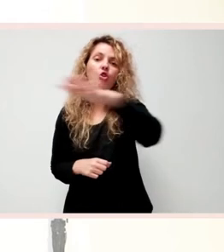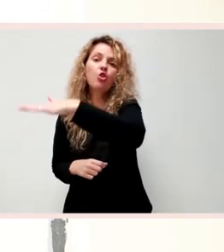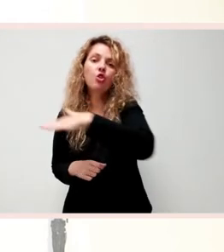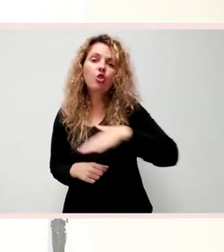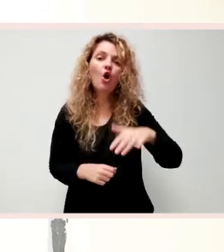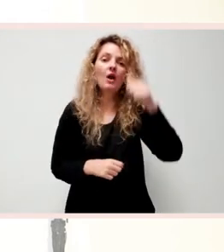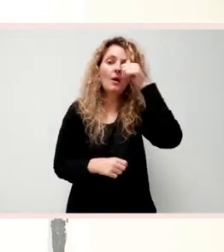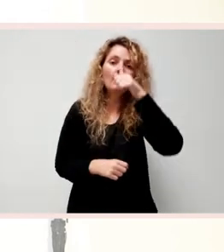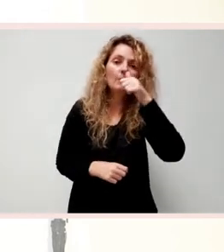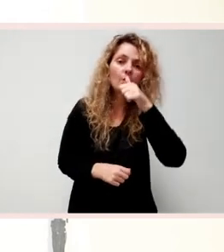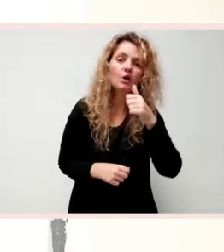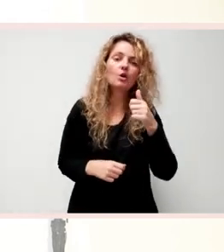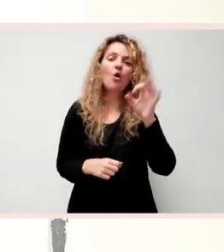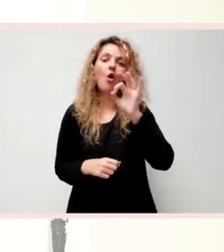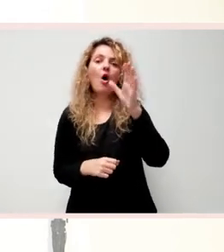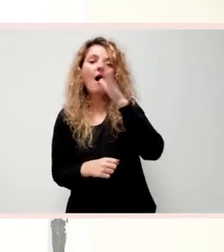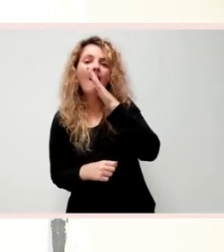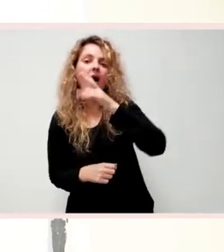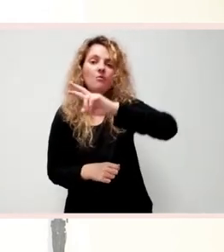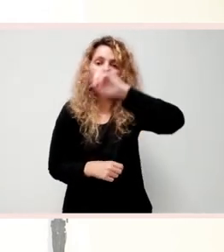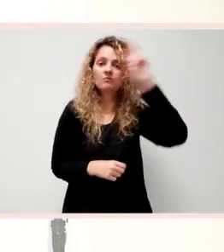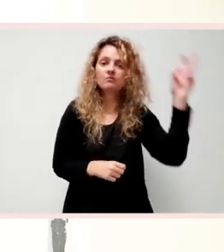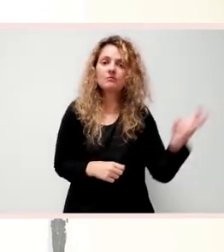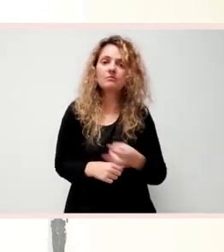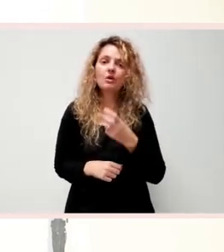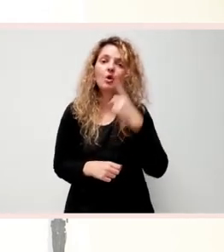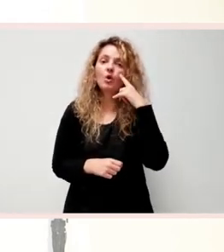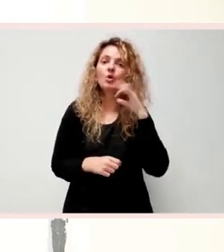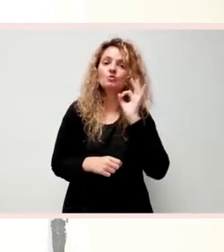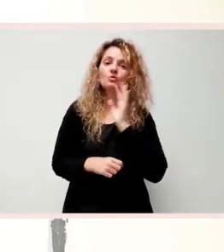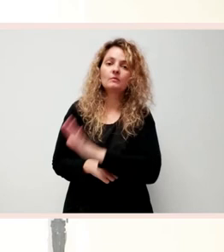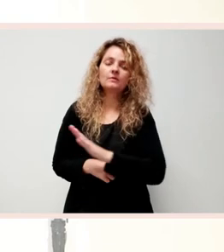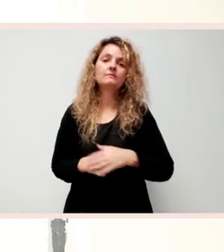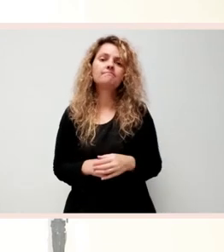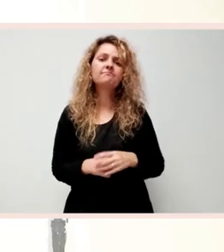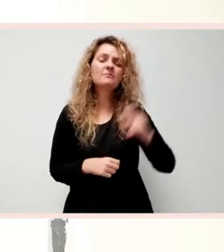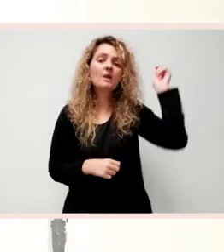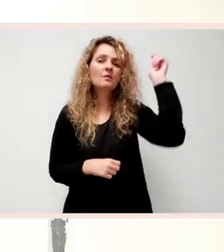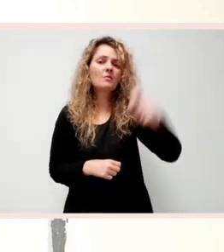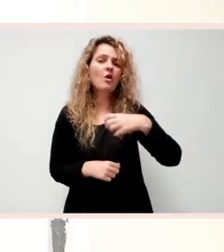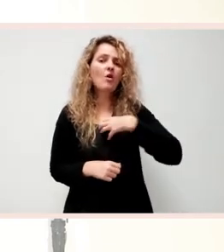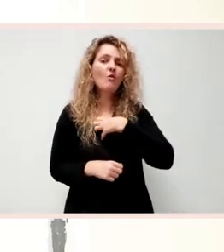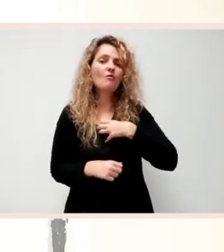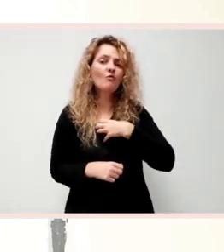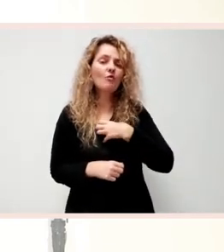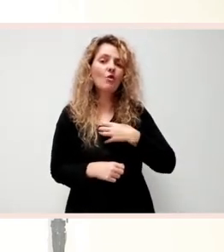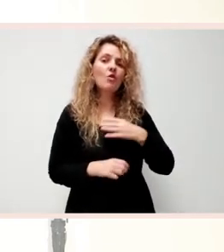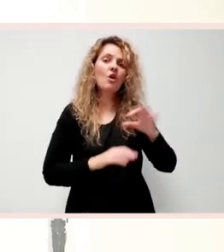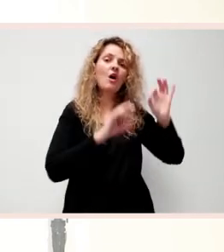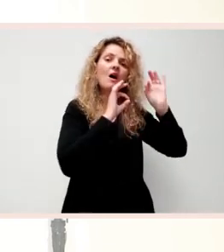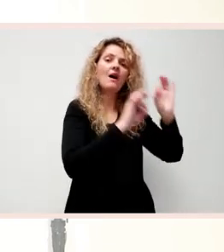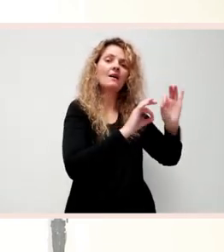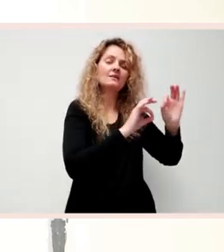Iso iría por un lado, se interpretamos que este machado ten unha funcionalidade propia física. Pero se o interpretamos como que son